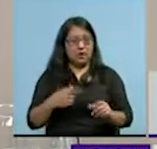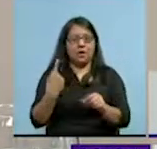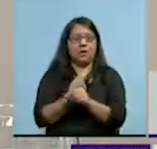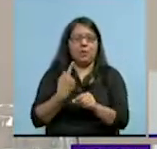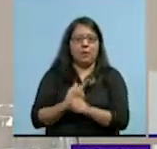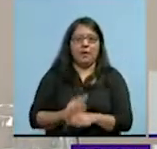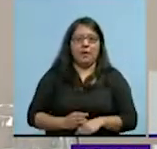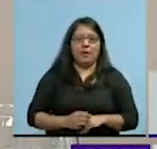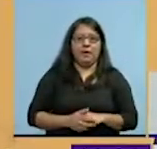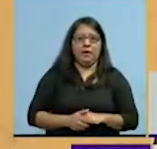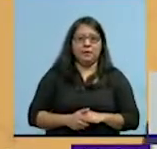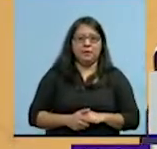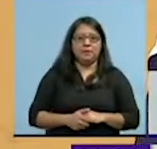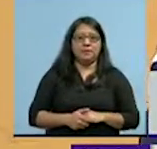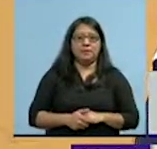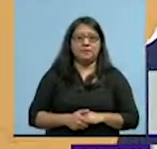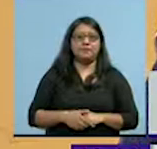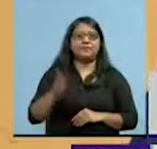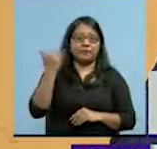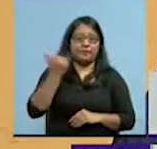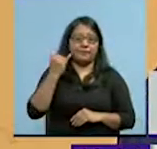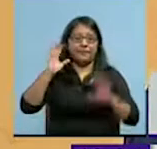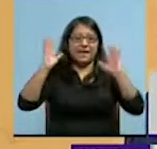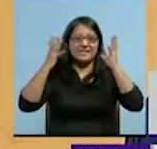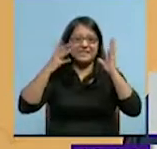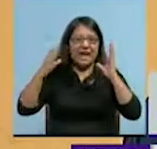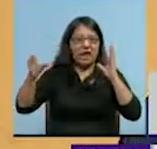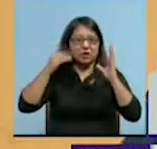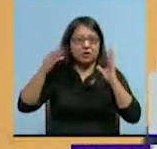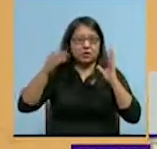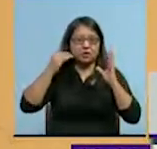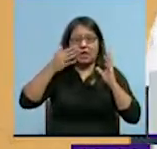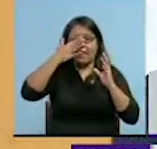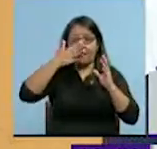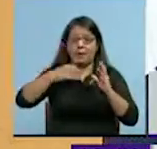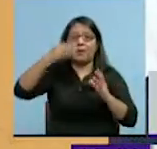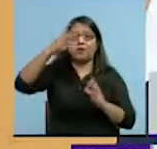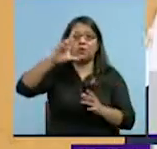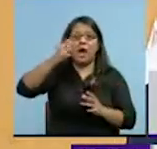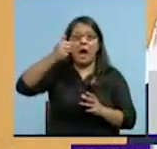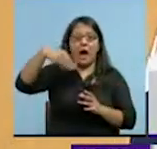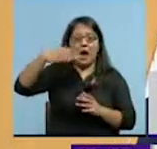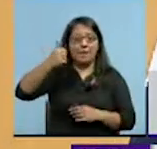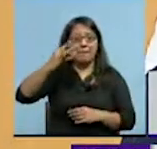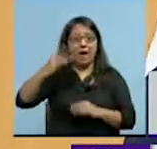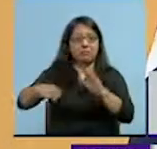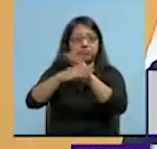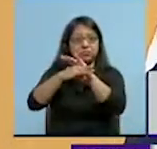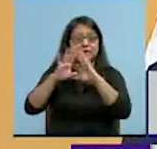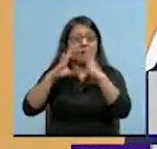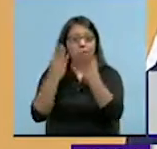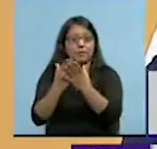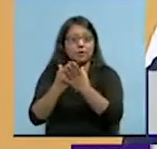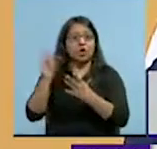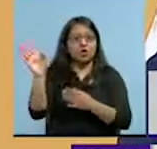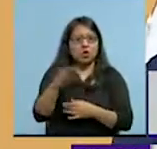lo que no se dice en el radio pasillo ahí no estábamos de una vez que se fue armada de la concentración era que estos